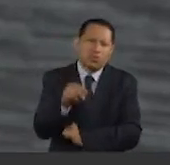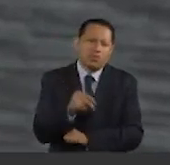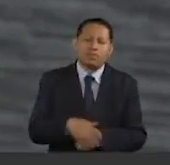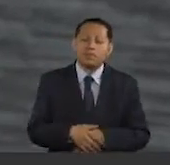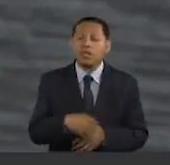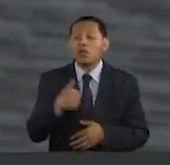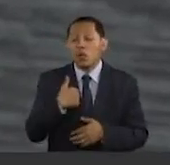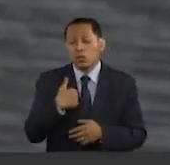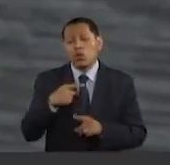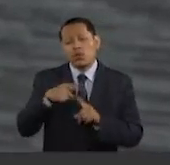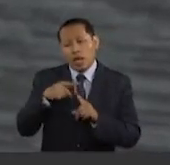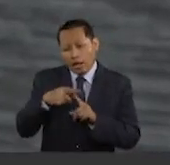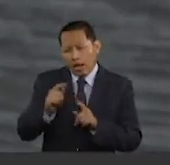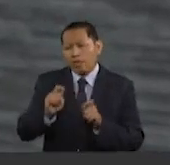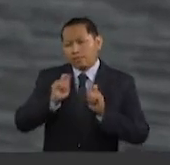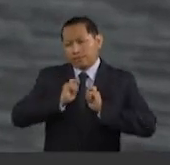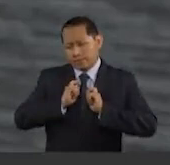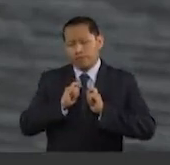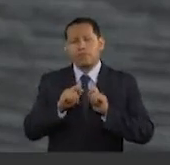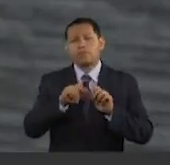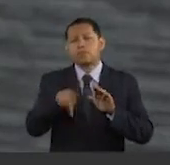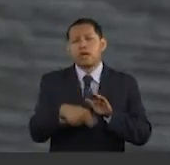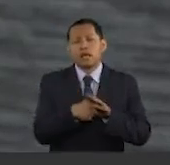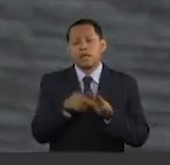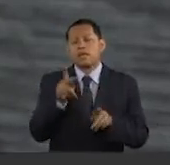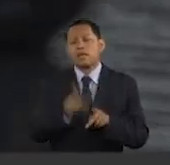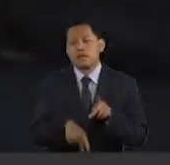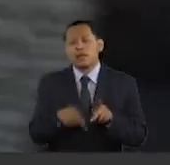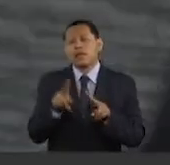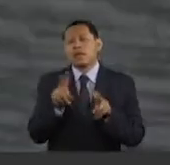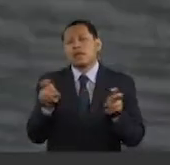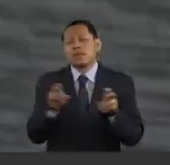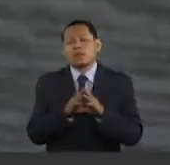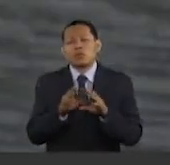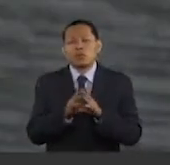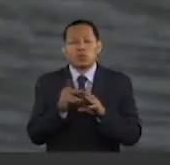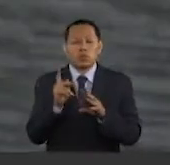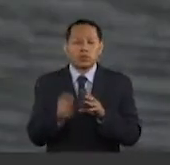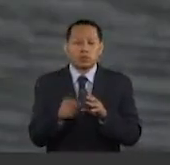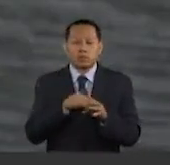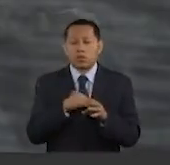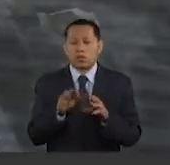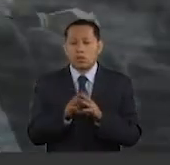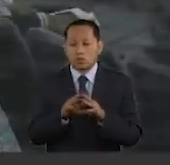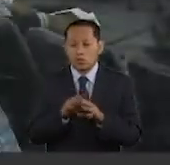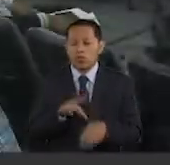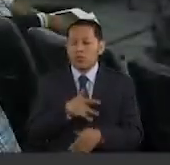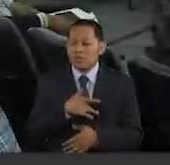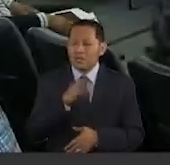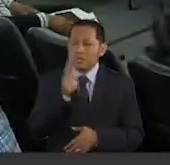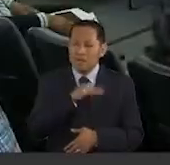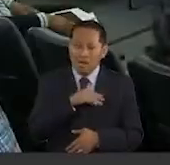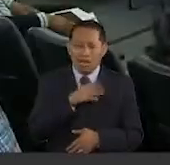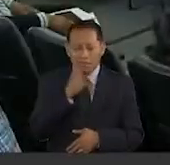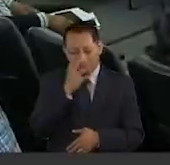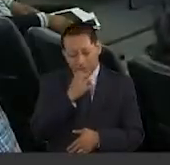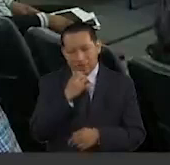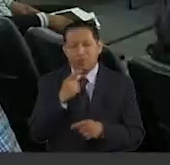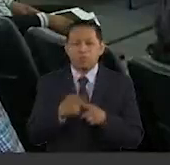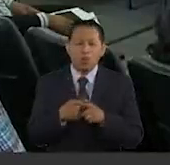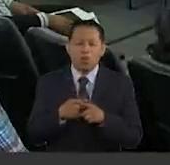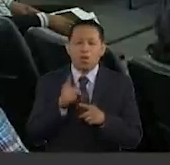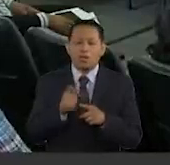estuve pendiente en el tema de qué tanto nos acoge, que nos duele el tema de